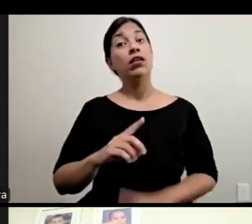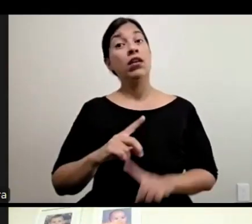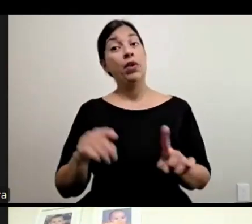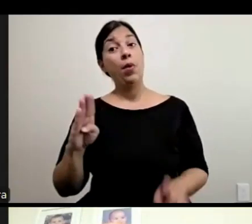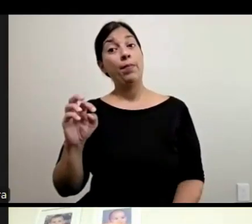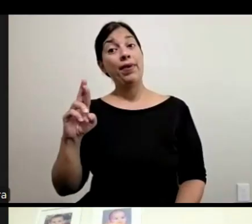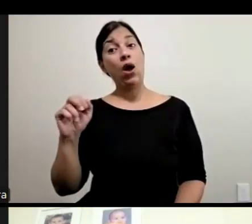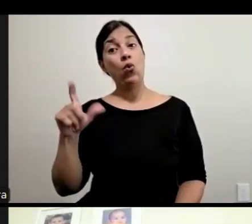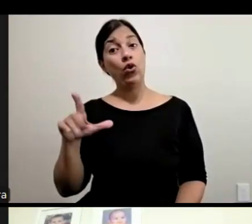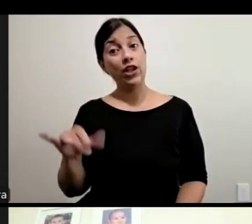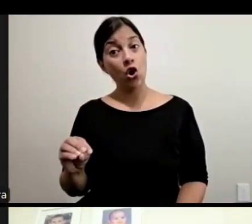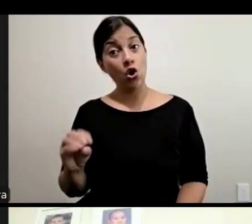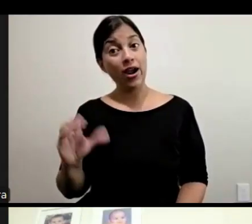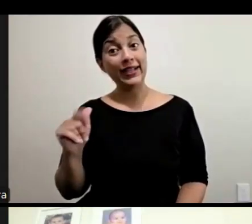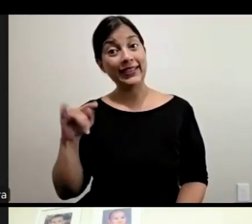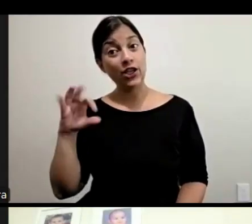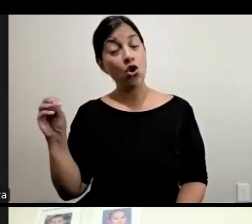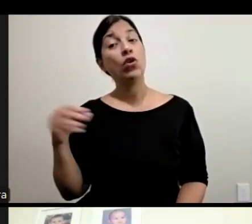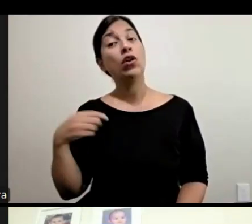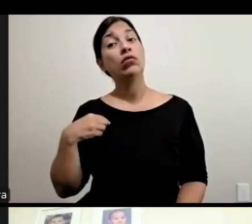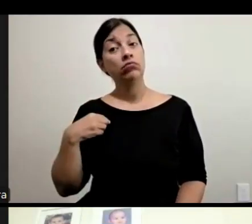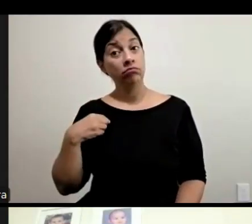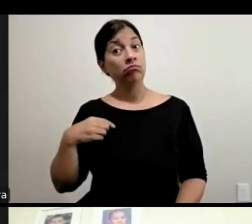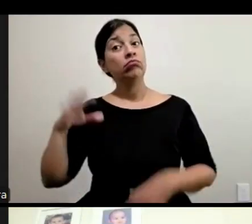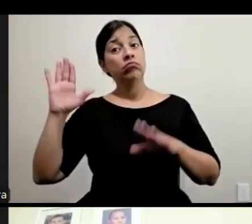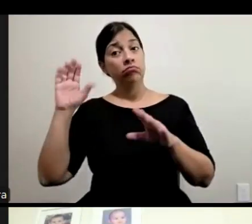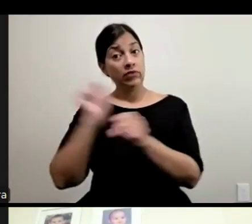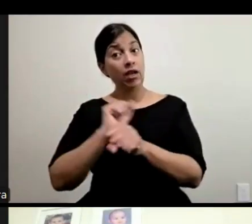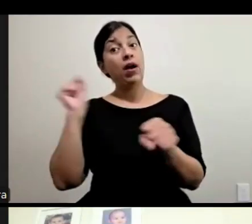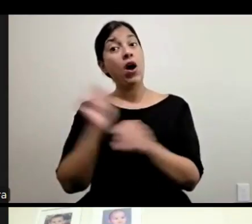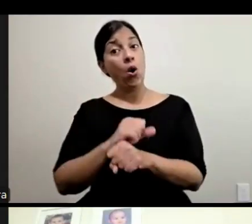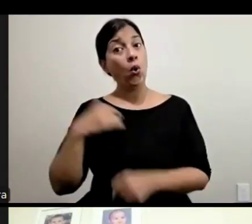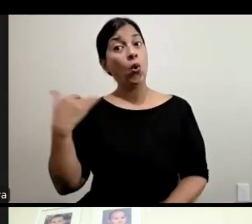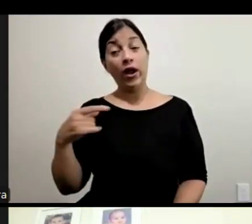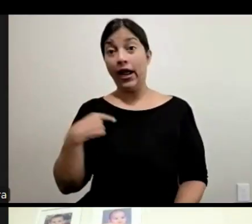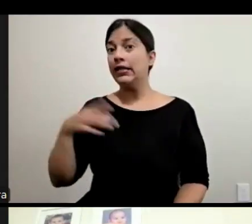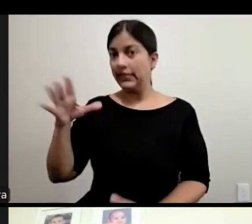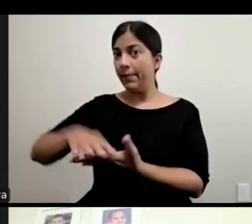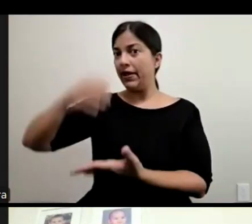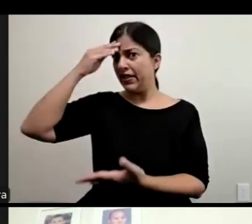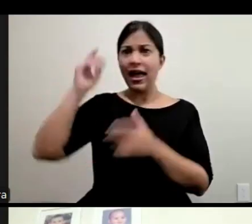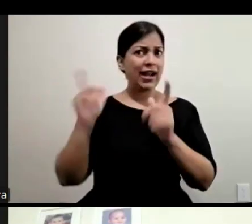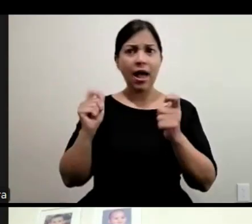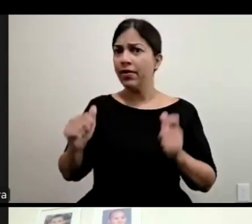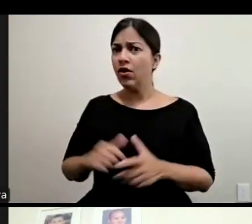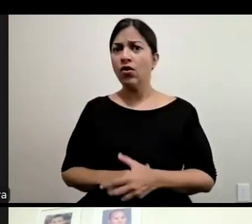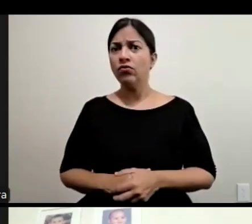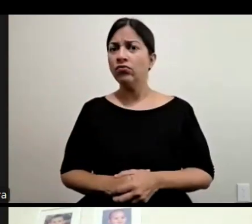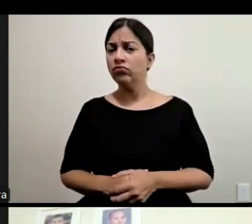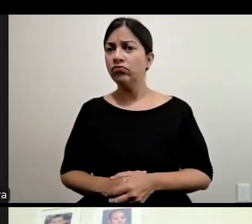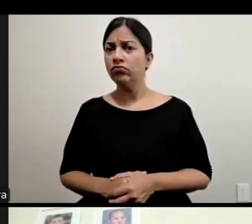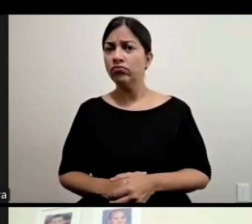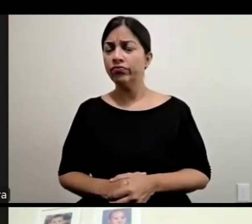Castillo hizo una labor tremenda también. Llegaba decían la coreografía y se la aprendía bien rápido. O sea que,